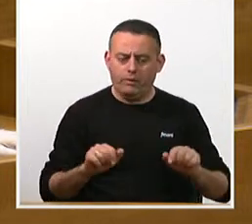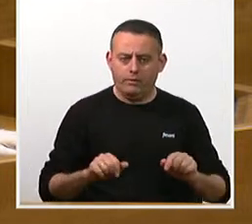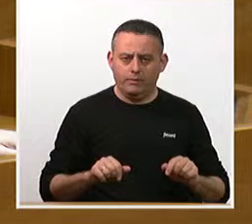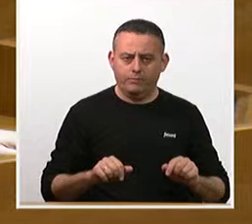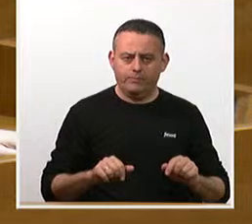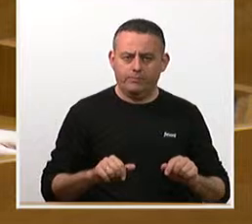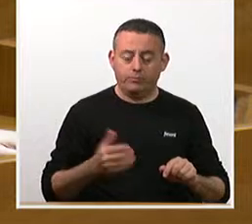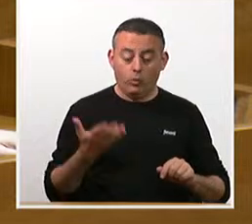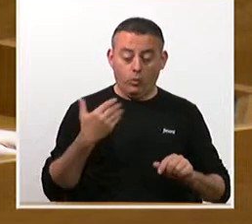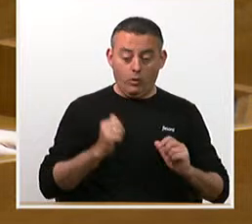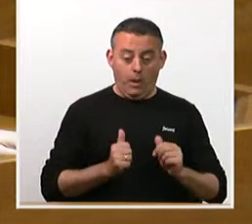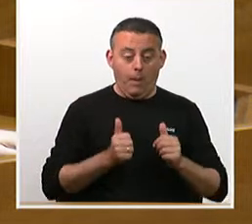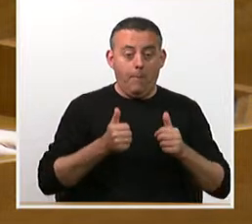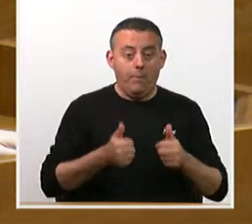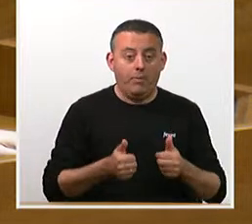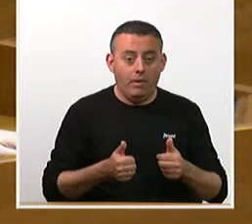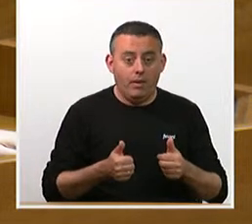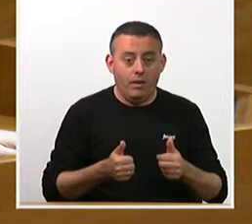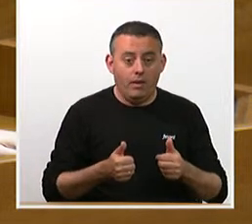entr